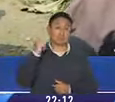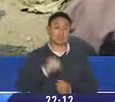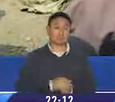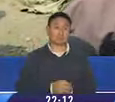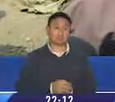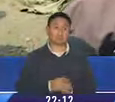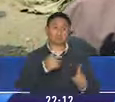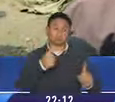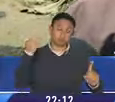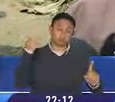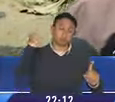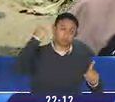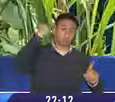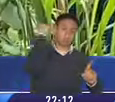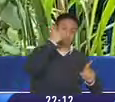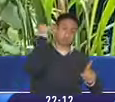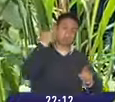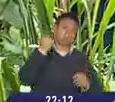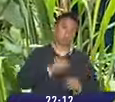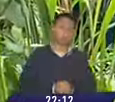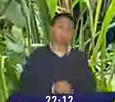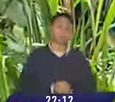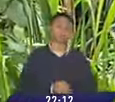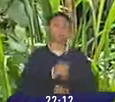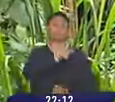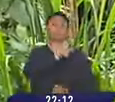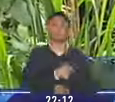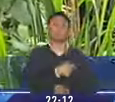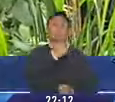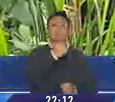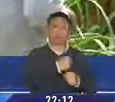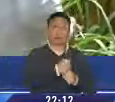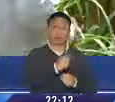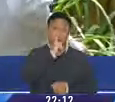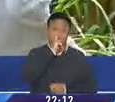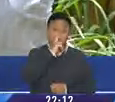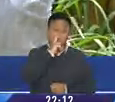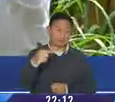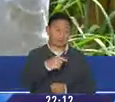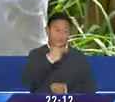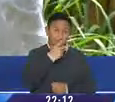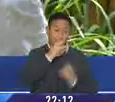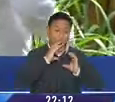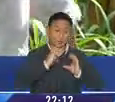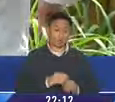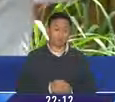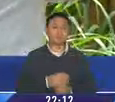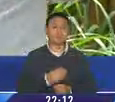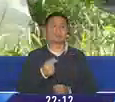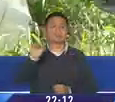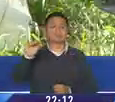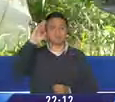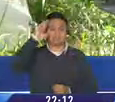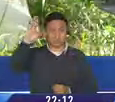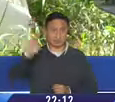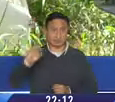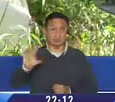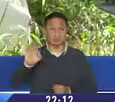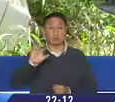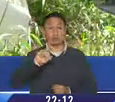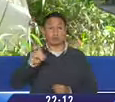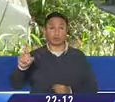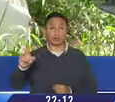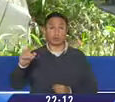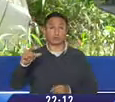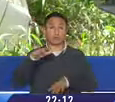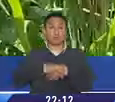presuntamente realizadas por un arma blanca. Fueron trabajadores del sector quienes se percataron del cadáver e inmediatamente llamaron al ECU 911 de